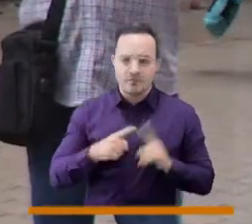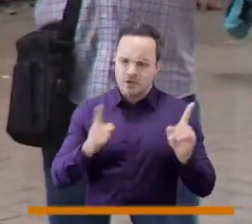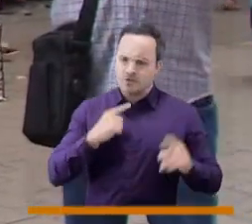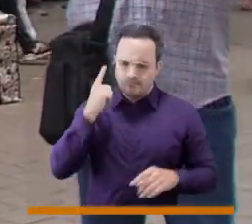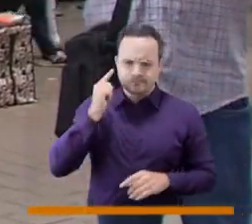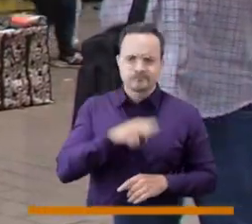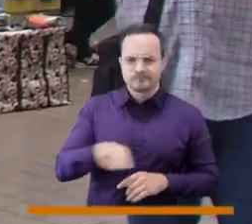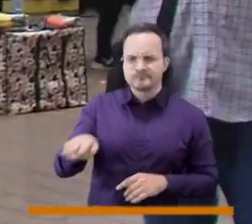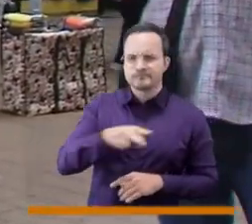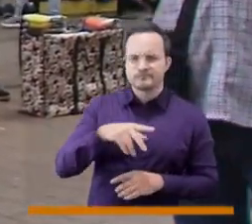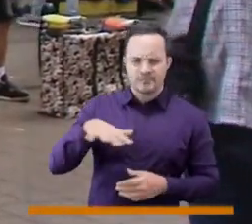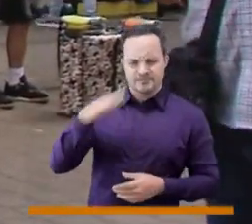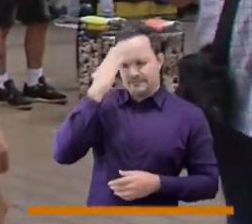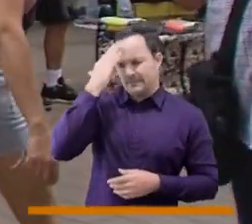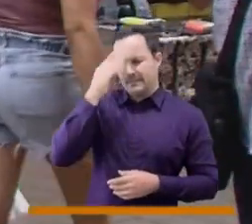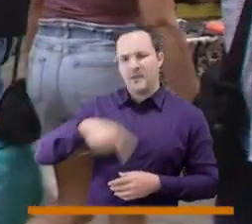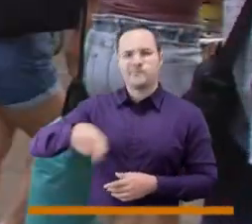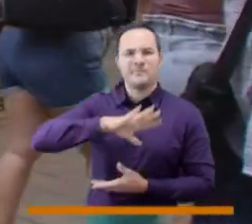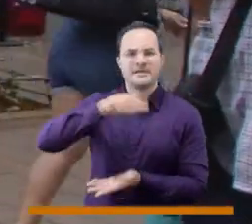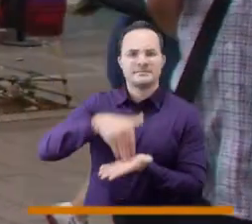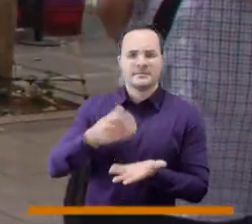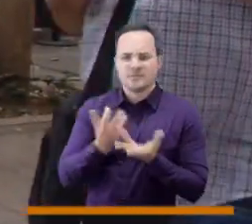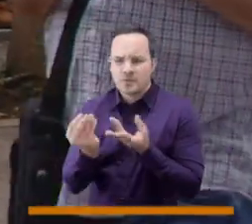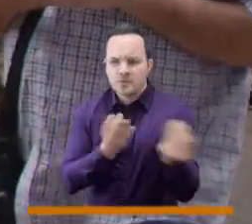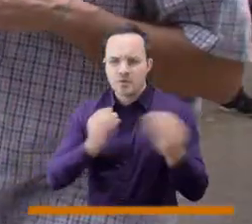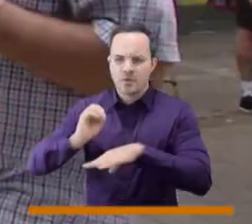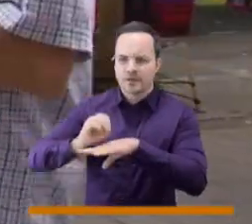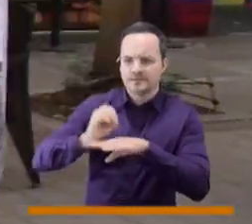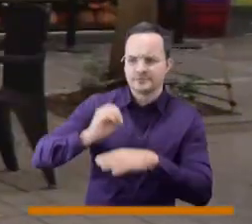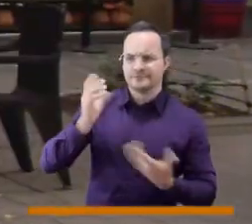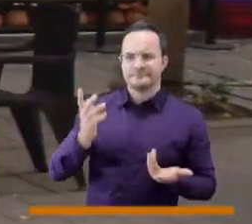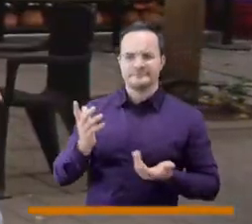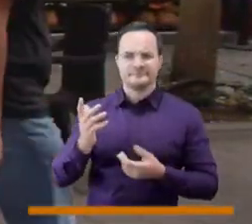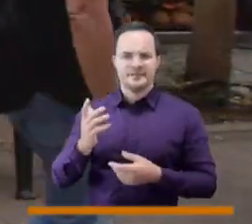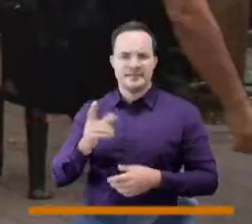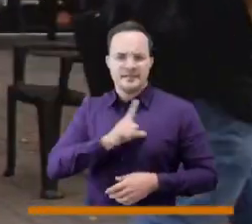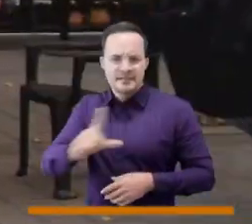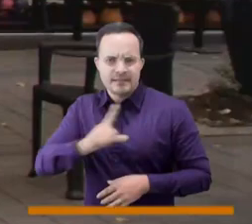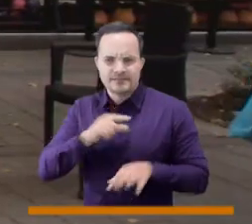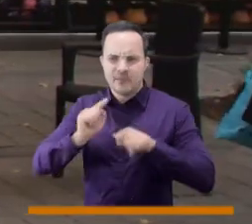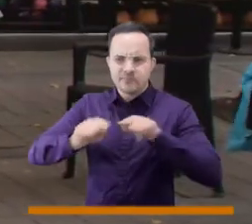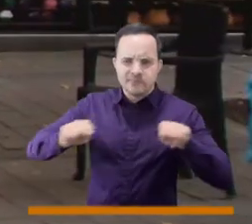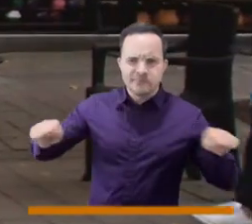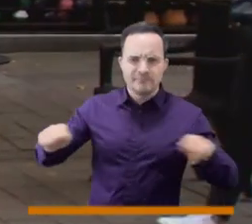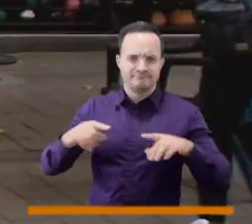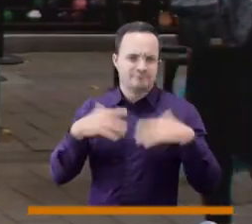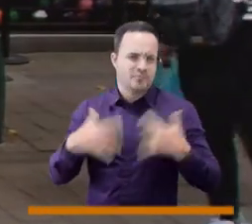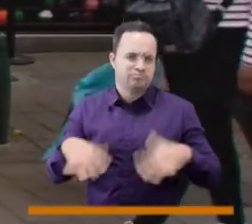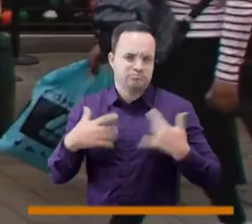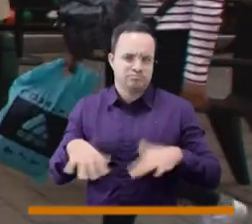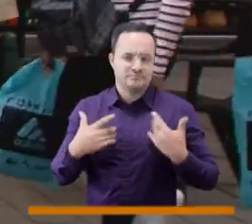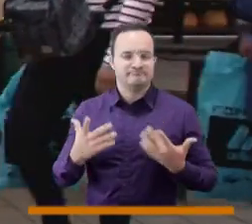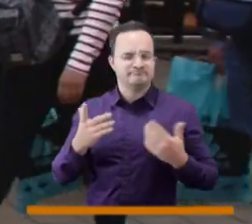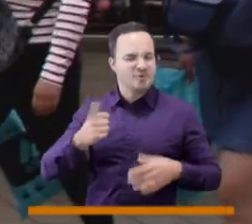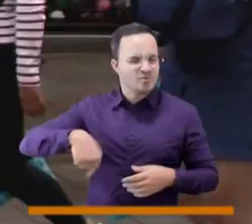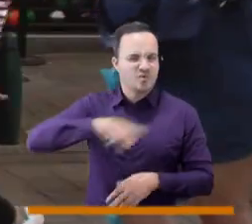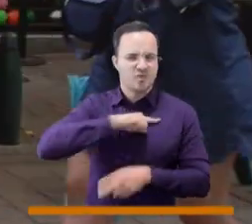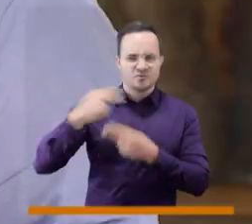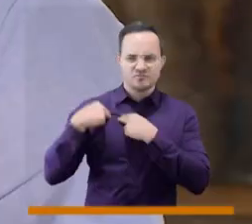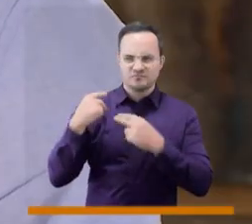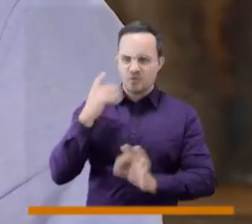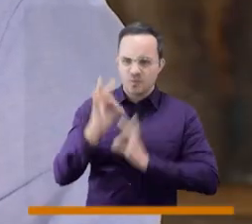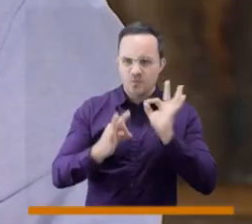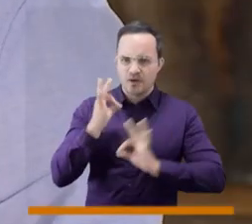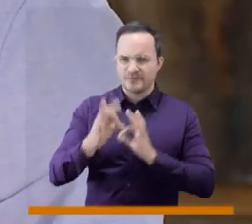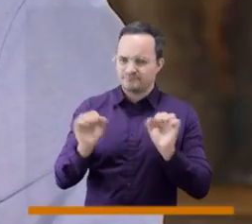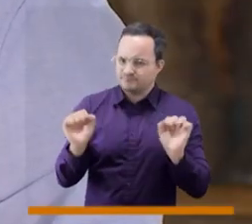tiene organizaciones, corporaciones, líderes y en realidad vecinos que lo cuidan y que lo vamos a proteger y sacar adelante y a cuidarlo sobre